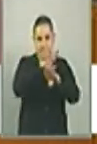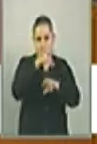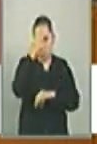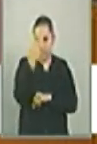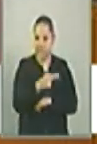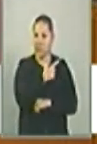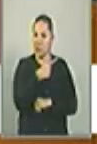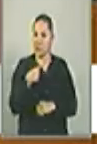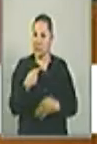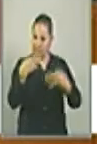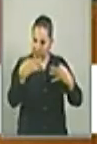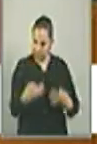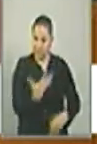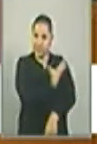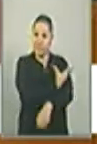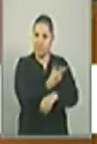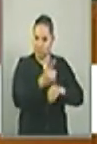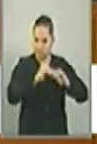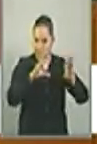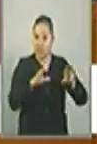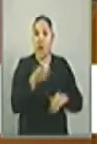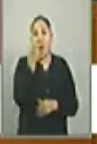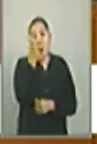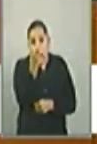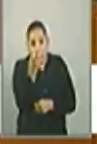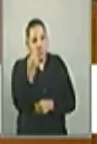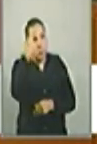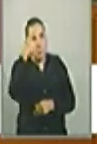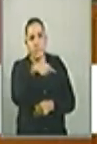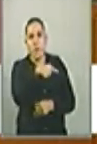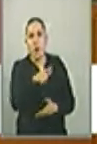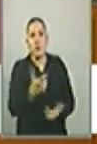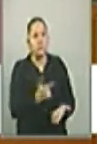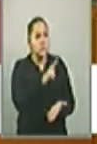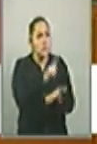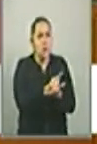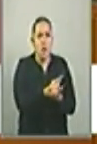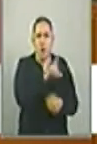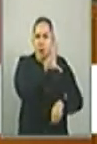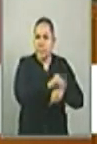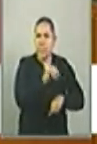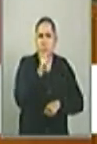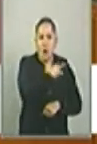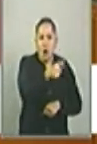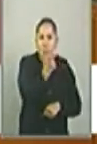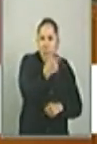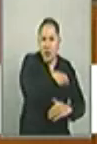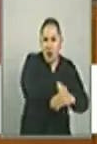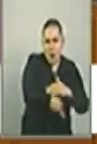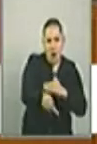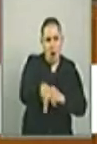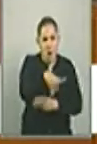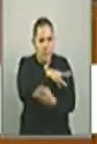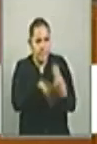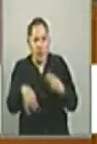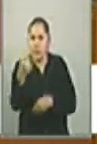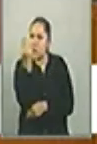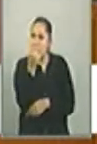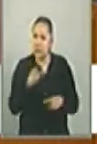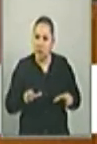acotar el uso de recursos ilícitos blanqueados o lavados a través del sistema financiero, y con